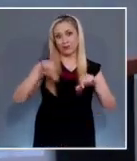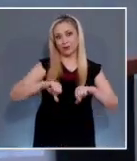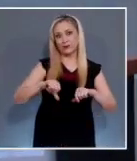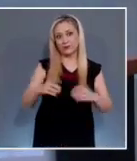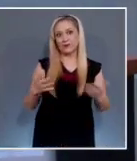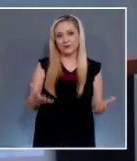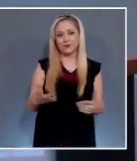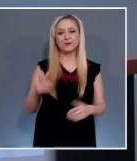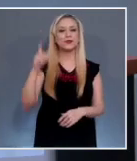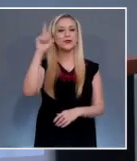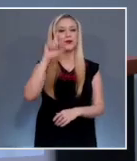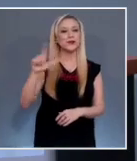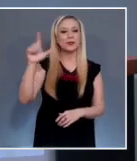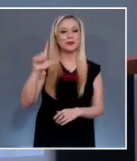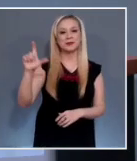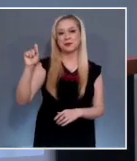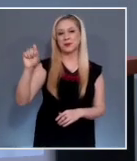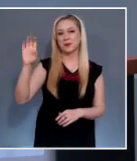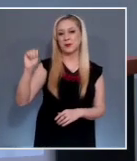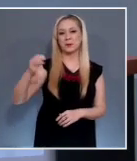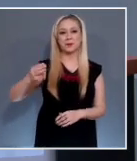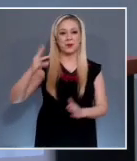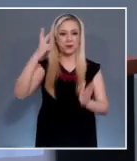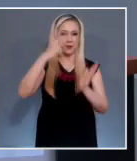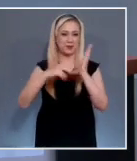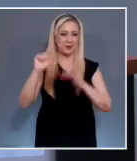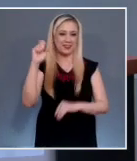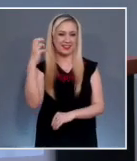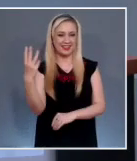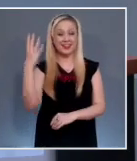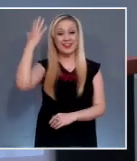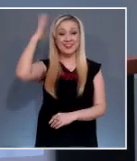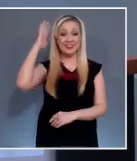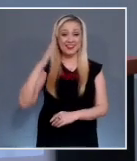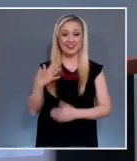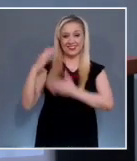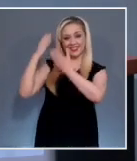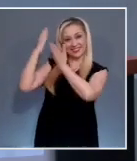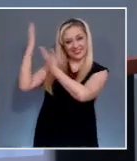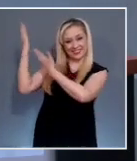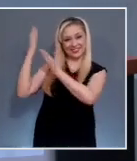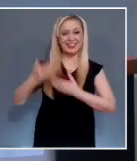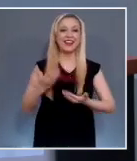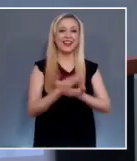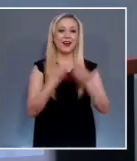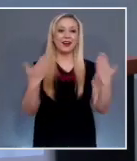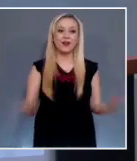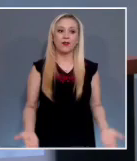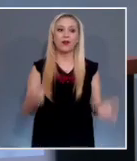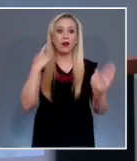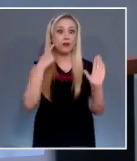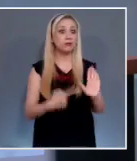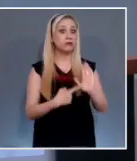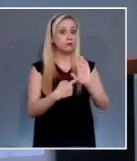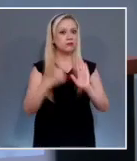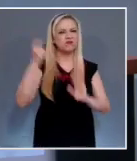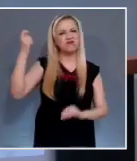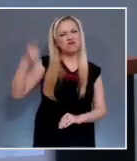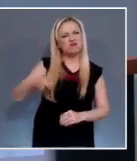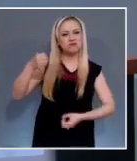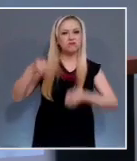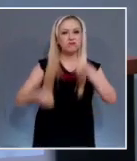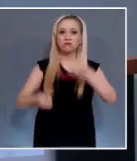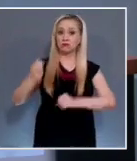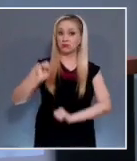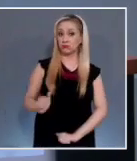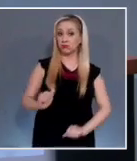mayo de 2023. Soy Lorena Sánchez Cabrera y le presentaremos la información más importante generada hasta el momento de lo que ha ocurrido dentro del Poder